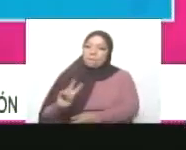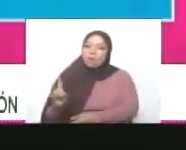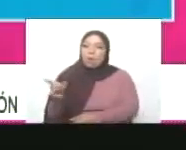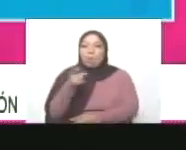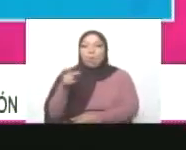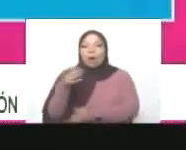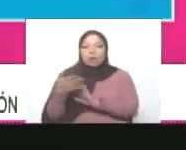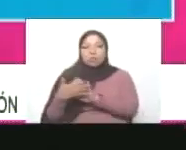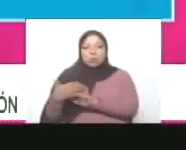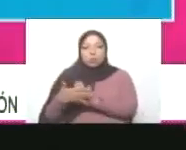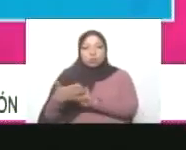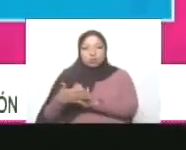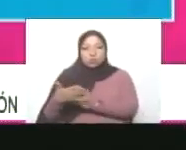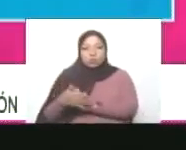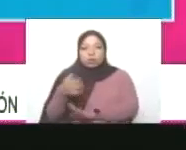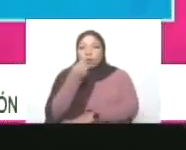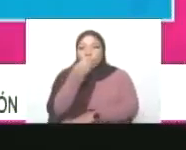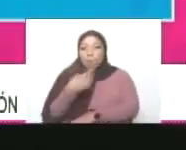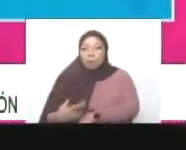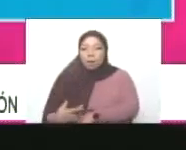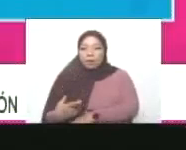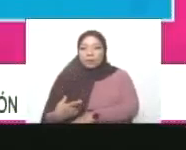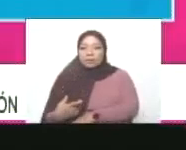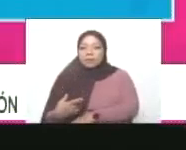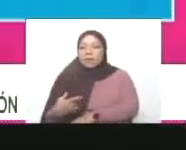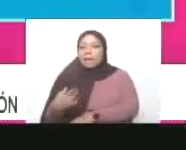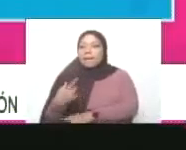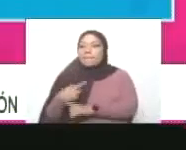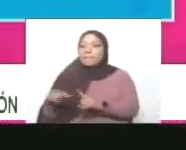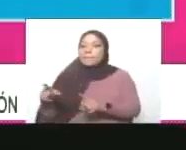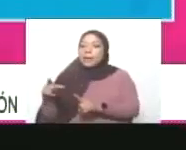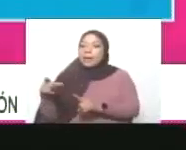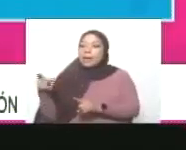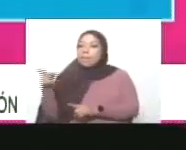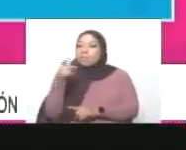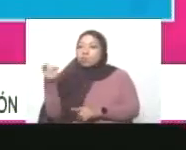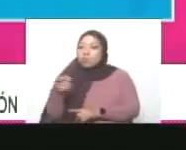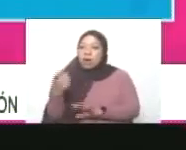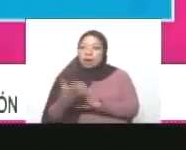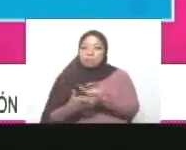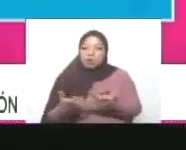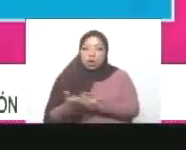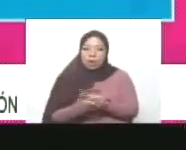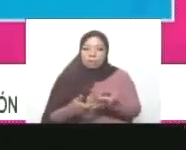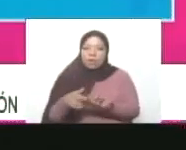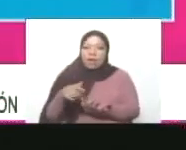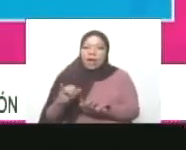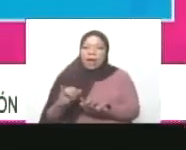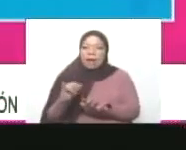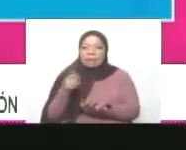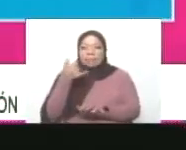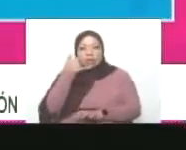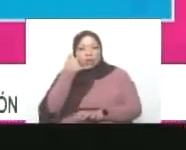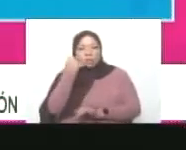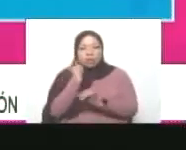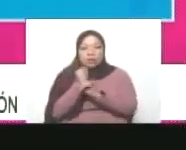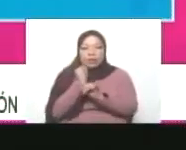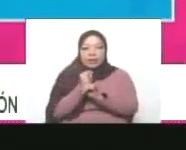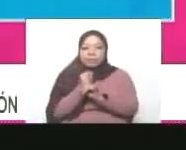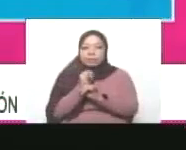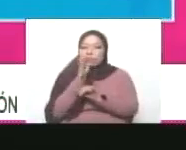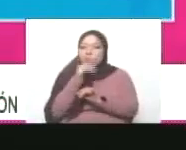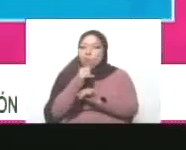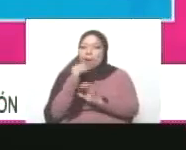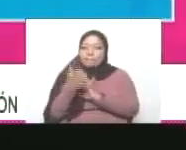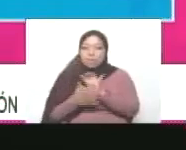busquemos soluciones estructurales para que todo el sistema de telefonía móvil, todo el